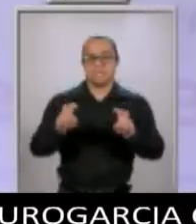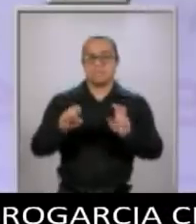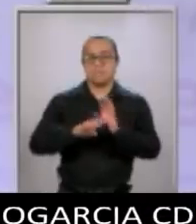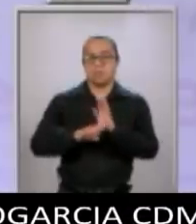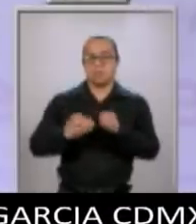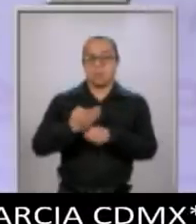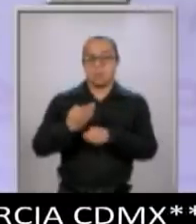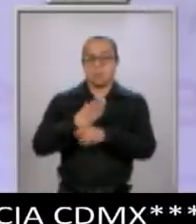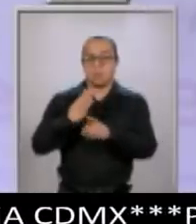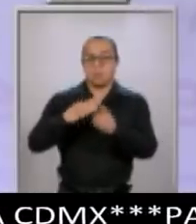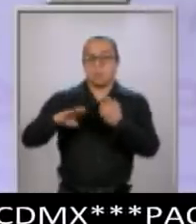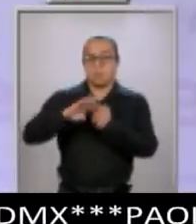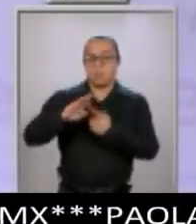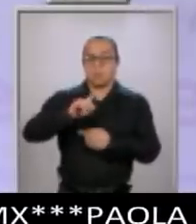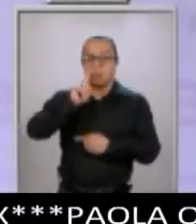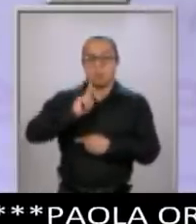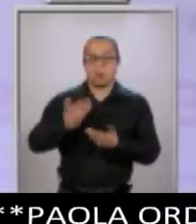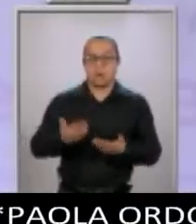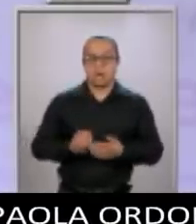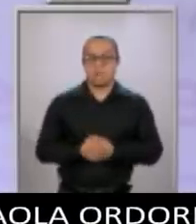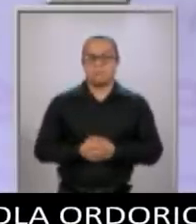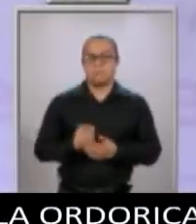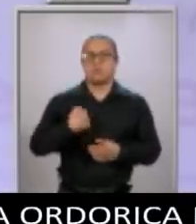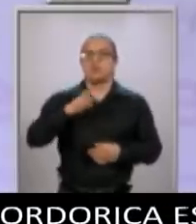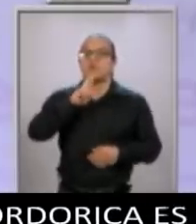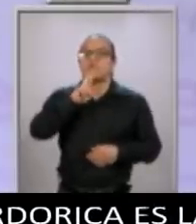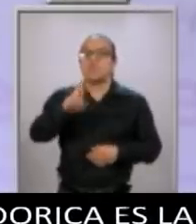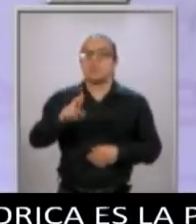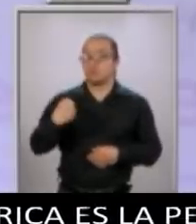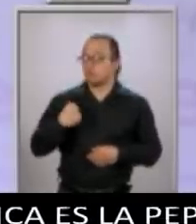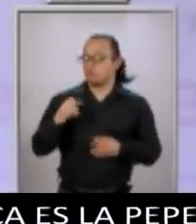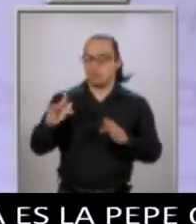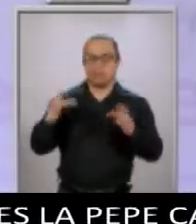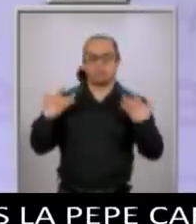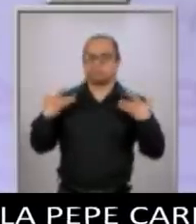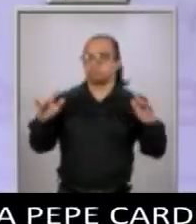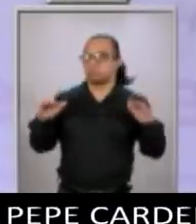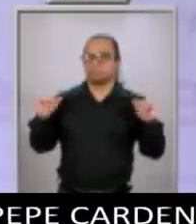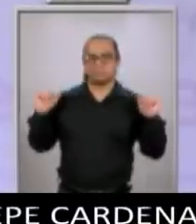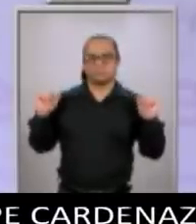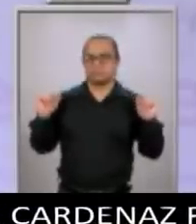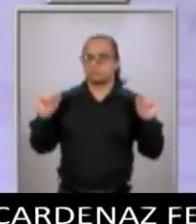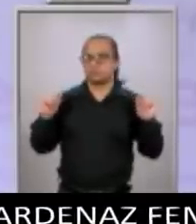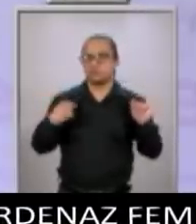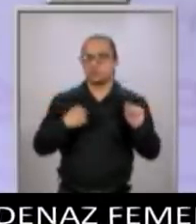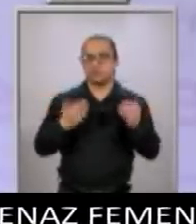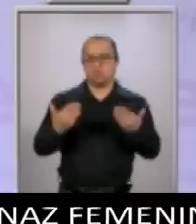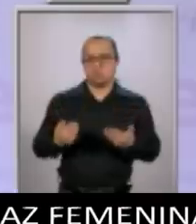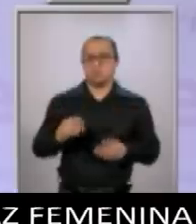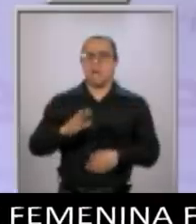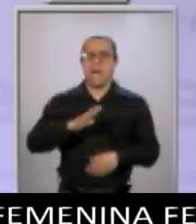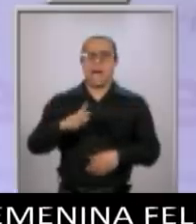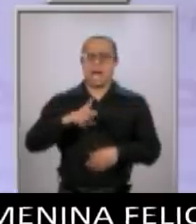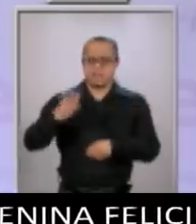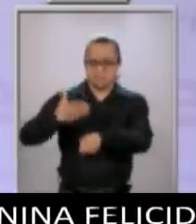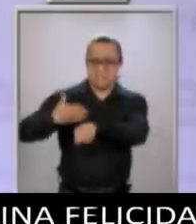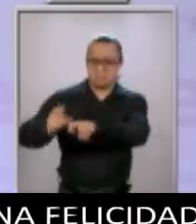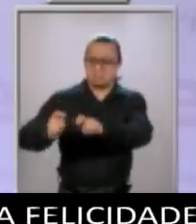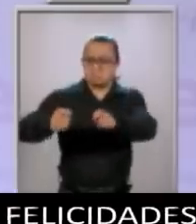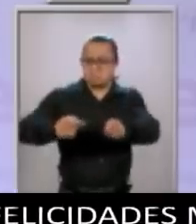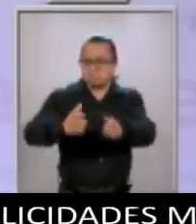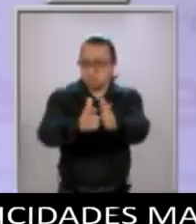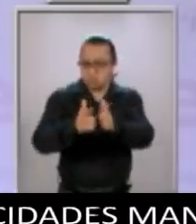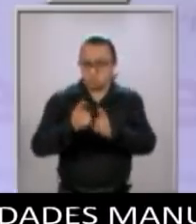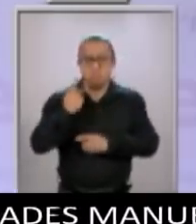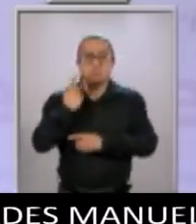IEM me aprobaran, y ahí estaban incluidos los representantes de Morena, del Partido Verde y